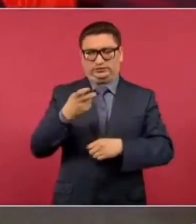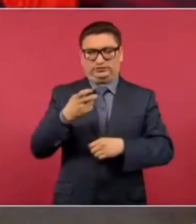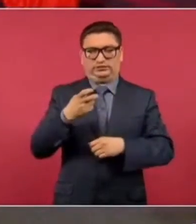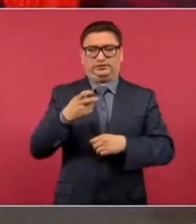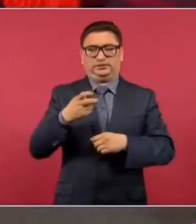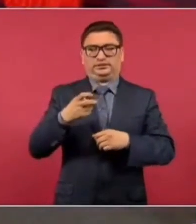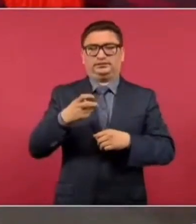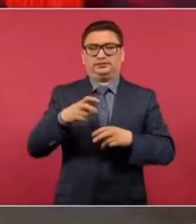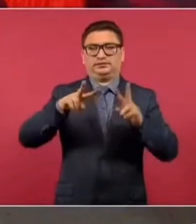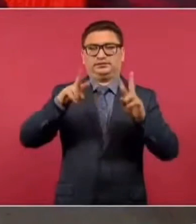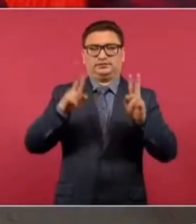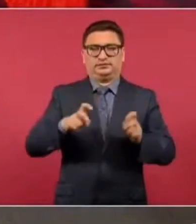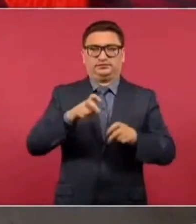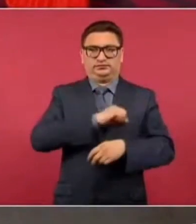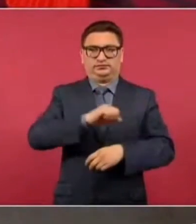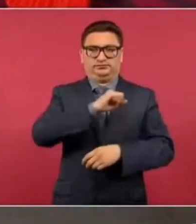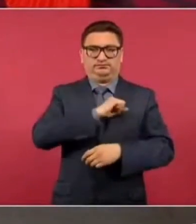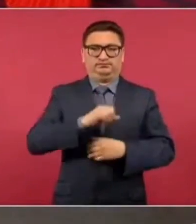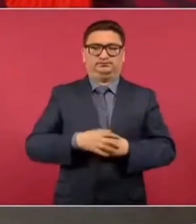del sector salud.